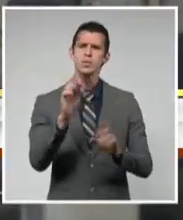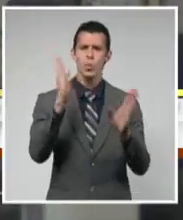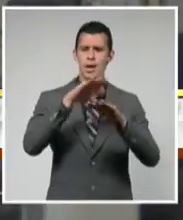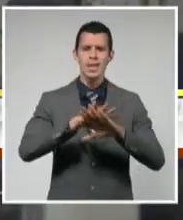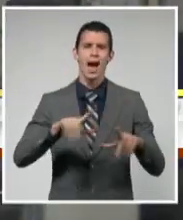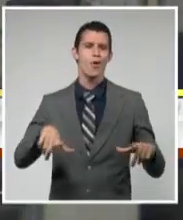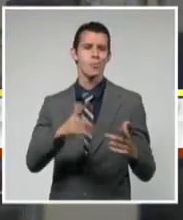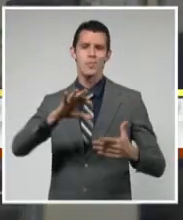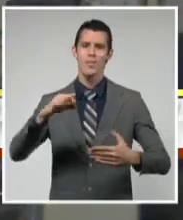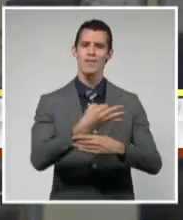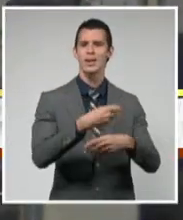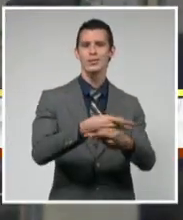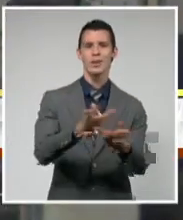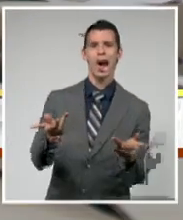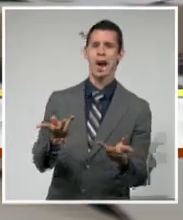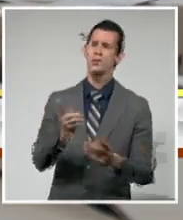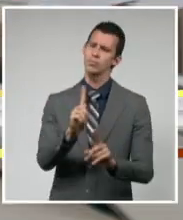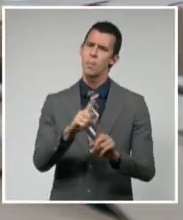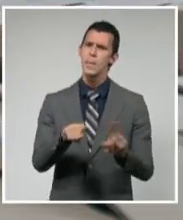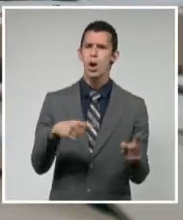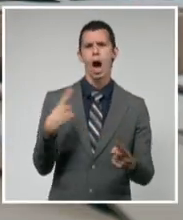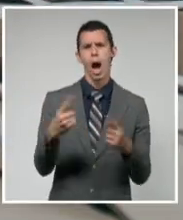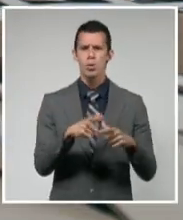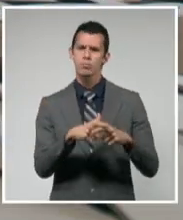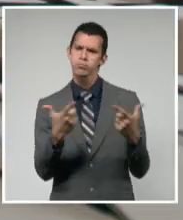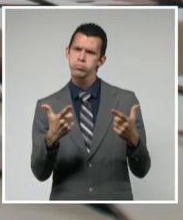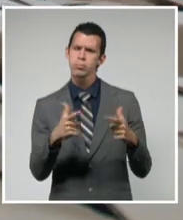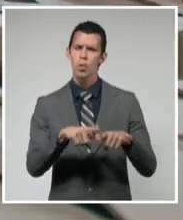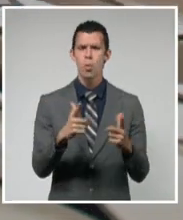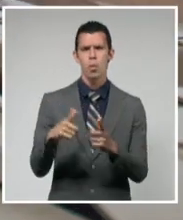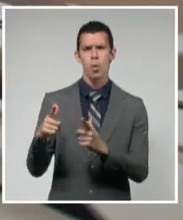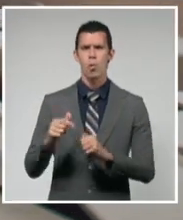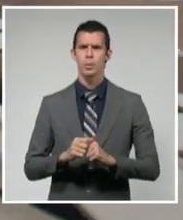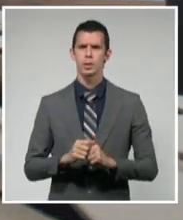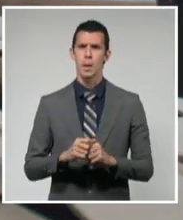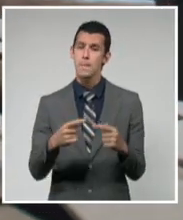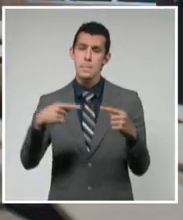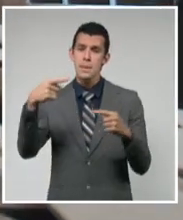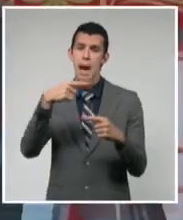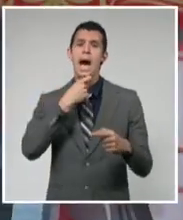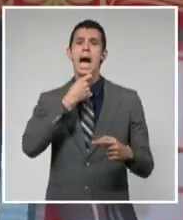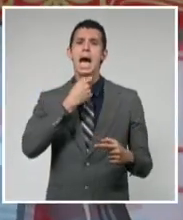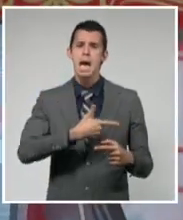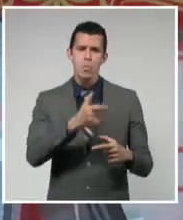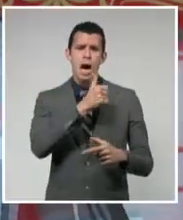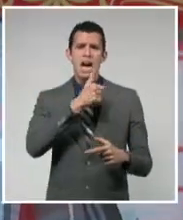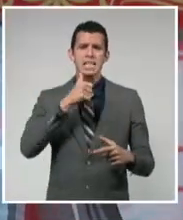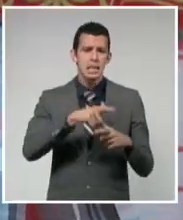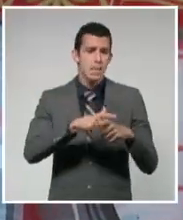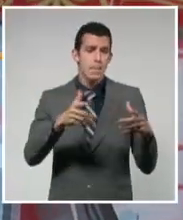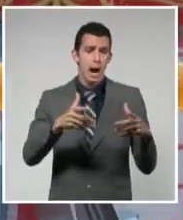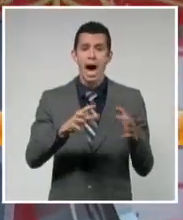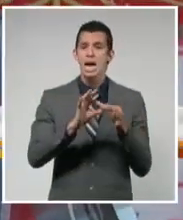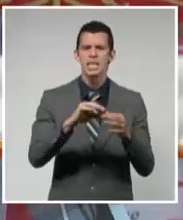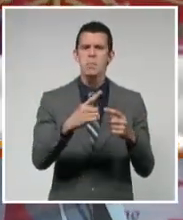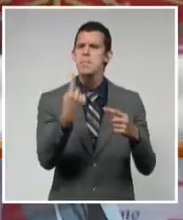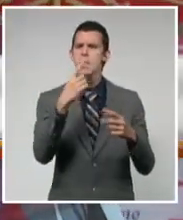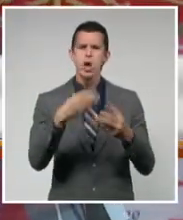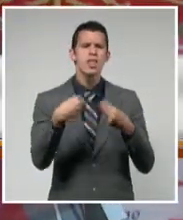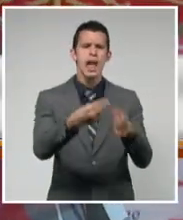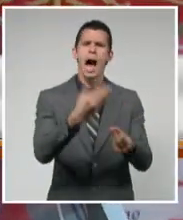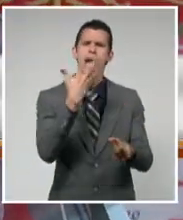cumplimiento de los planes habituales y que el producto llegue sobre todo a sectores vulnerables el plan son nosotros a entre 490 y los